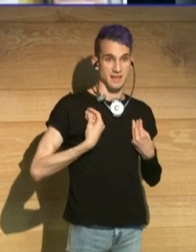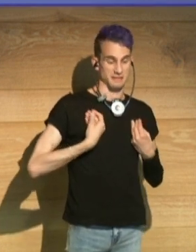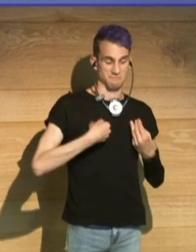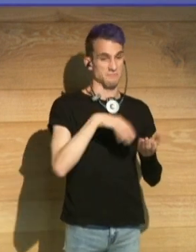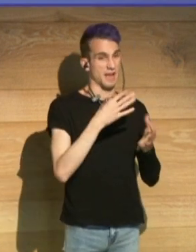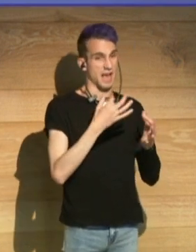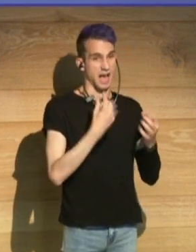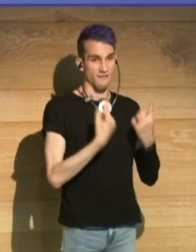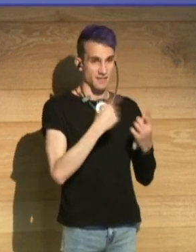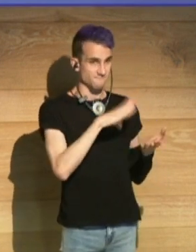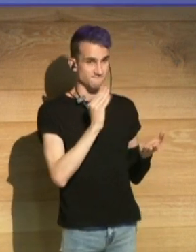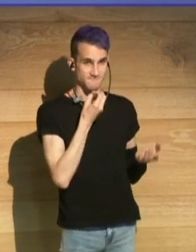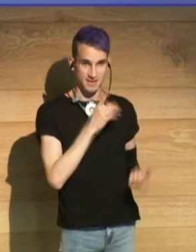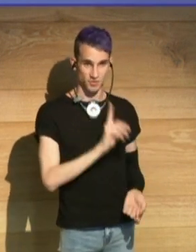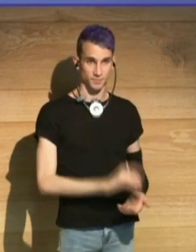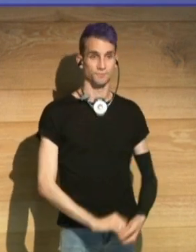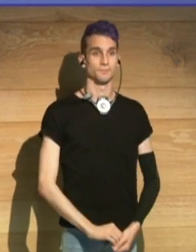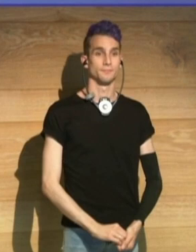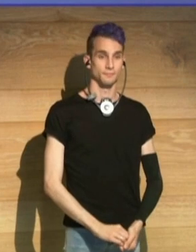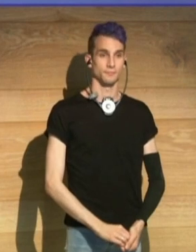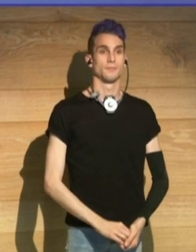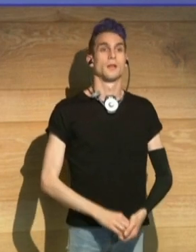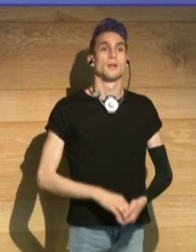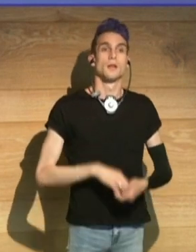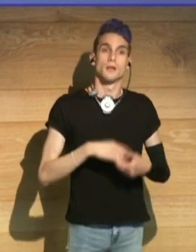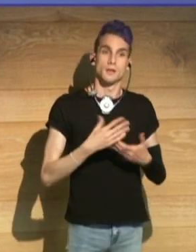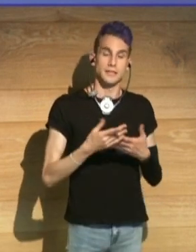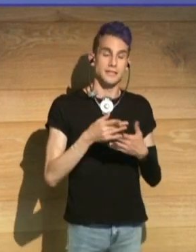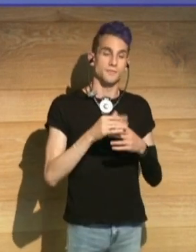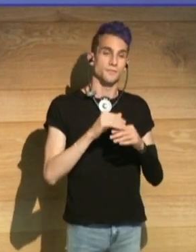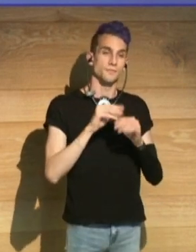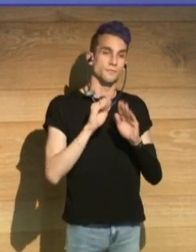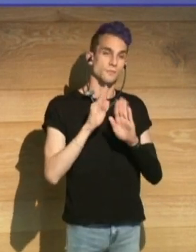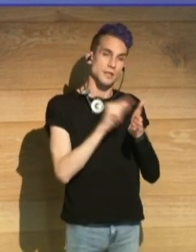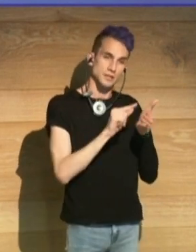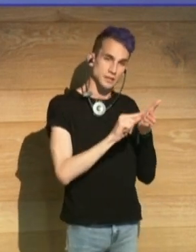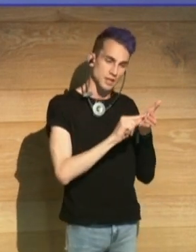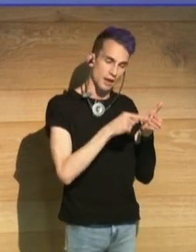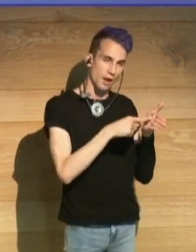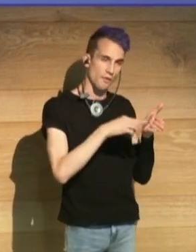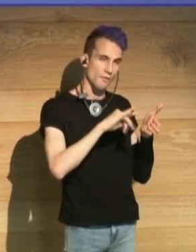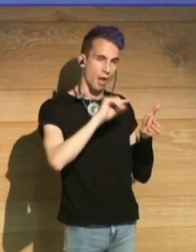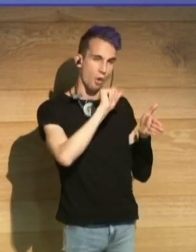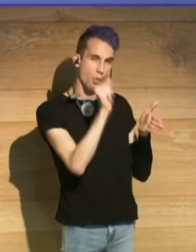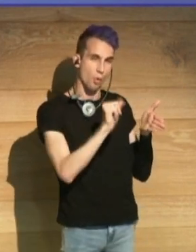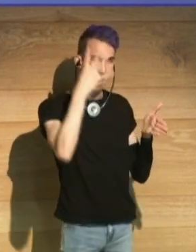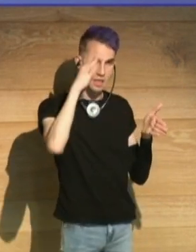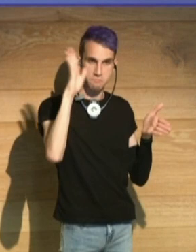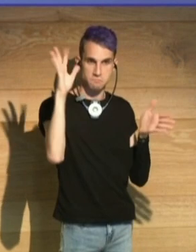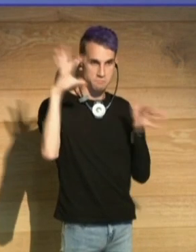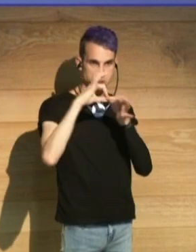ocasiones. Que escribir lo plantea desde una manera no ideologizada, es decir, es clara su